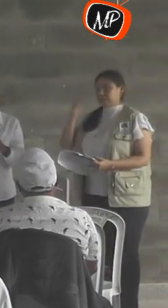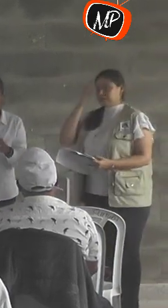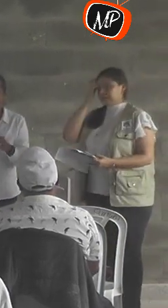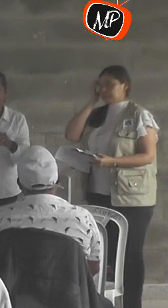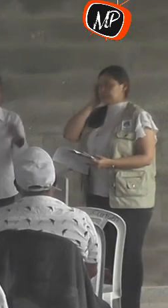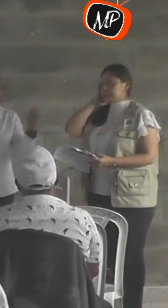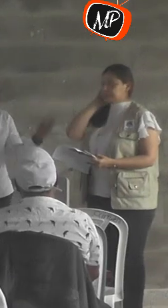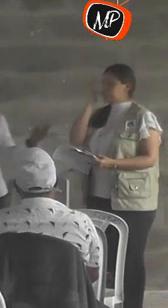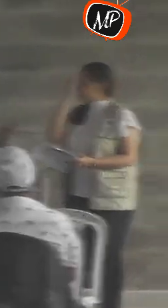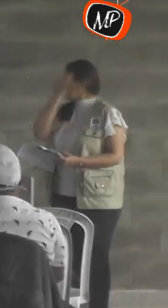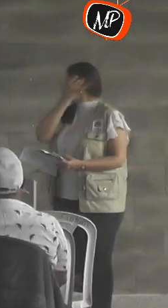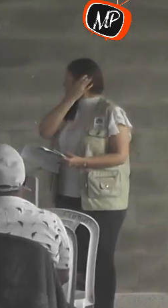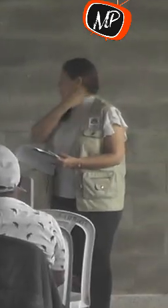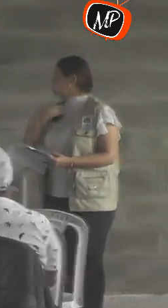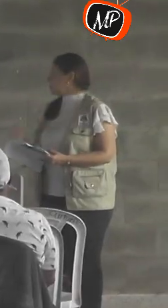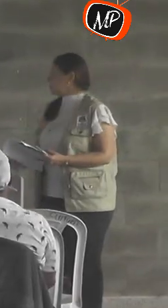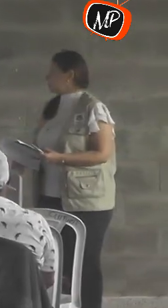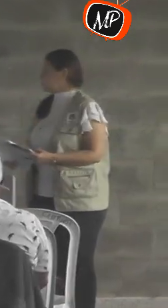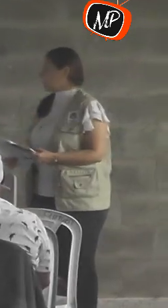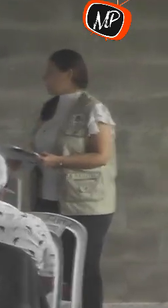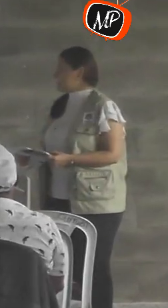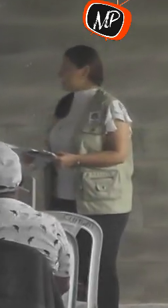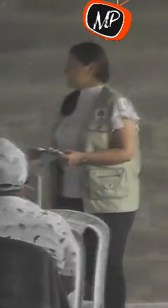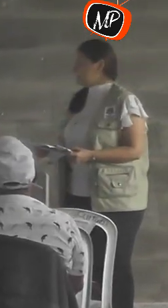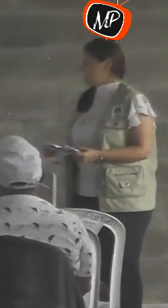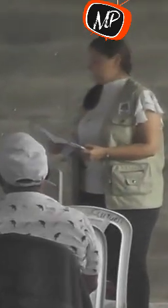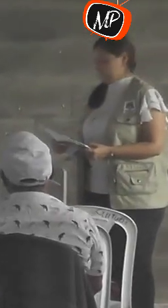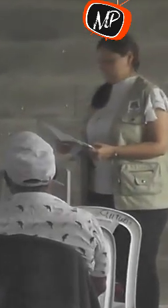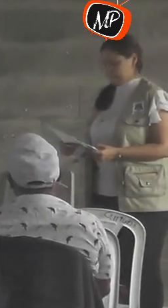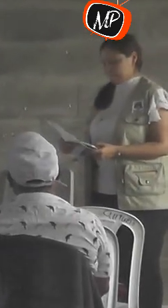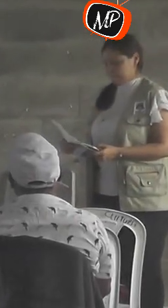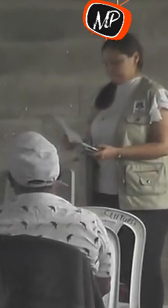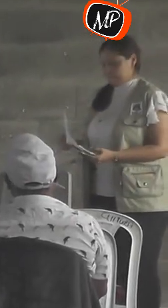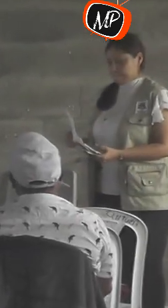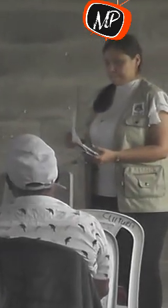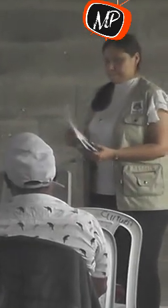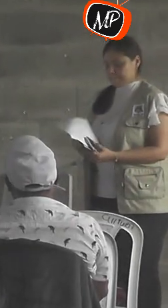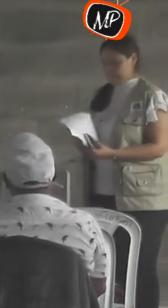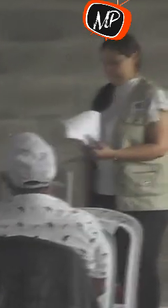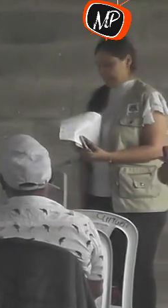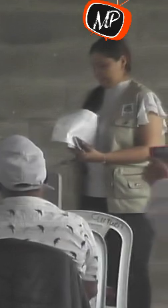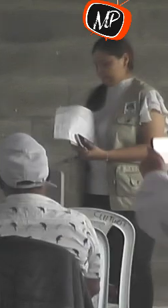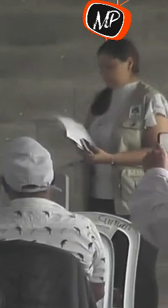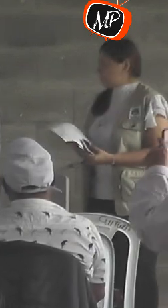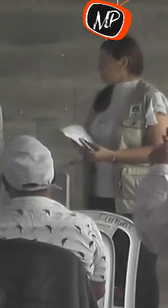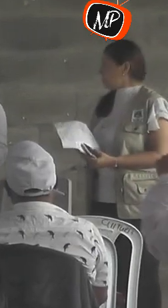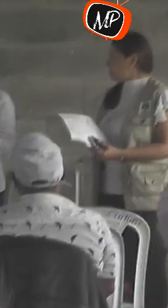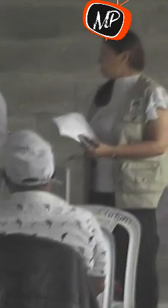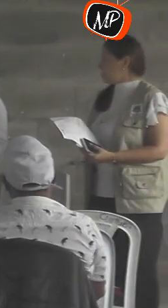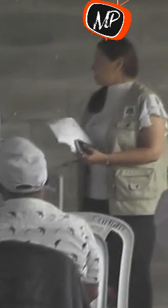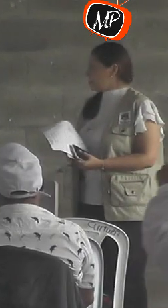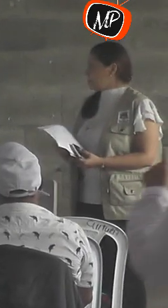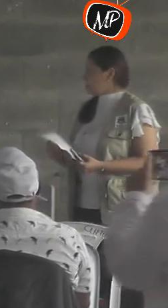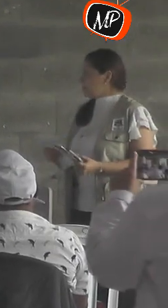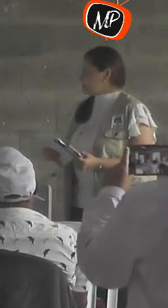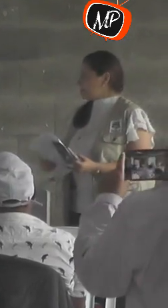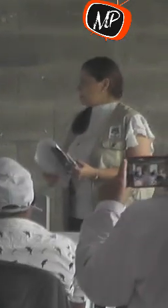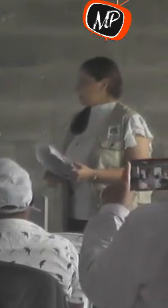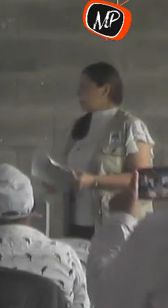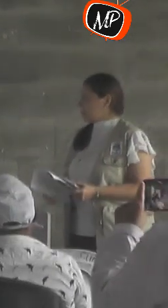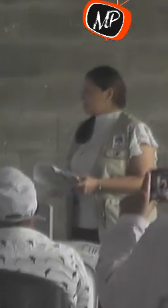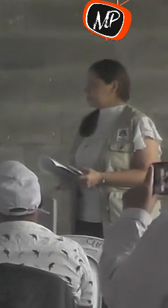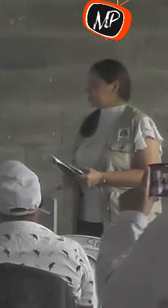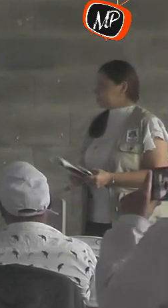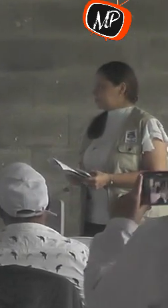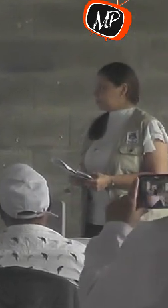Muy buenos días, alcalde, gracias por la invitación. Buenos días a todos. Yo vengo de la Superintendencia de Servicios Públicos